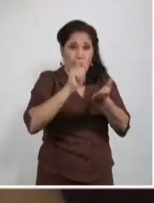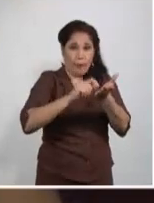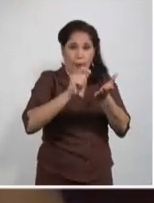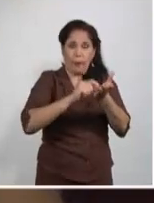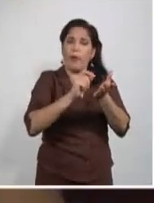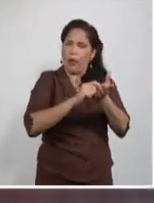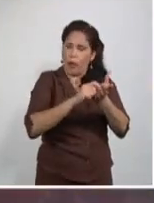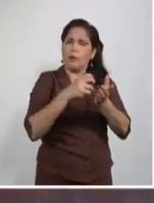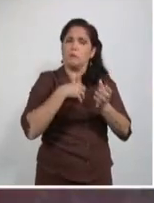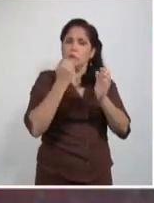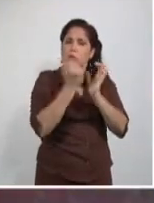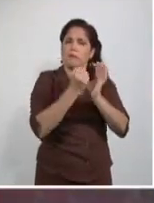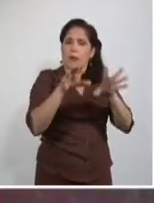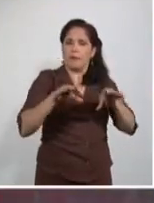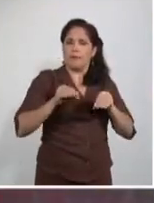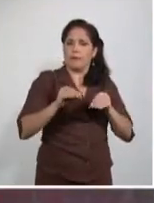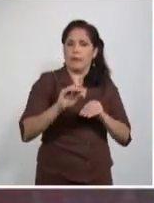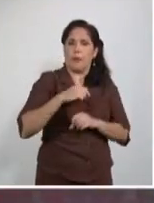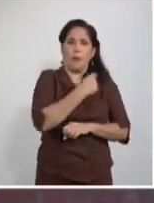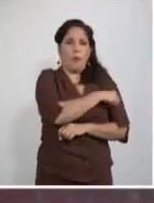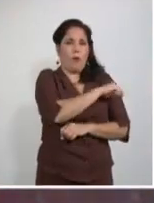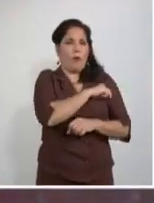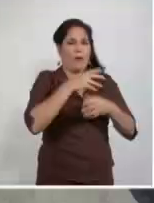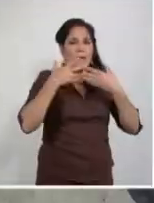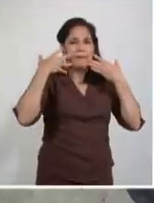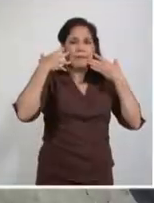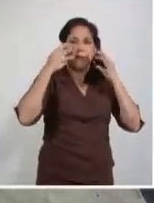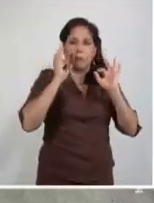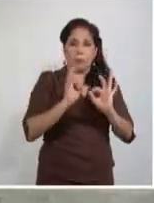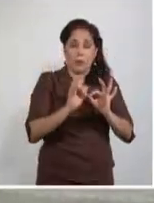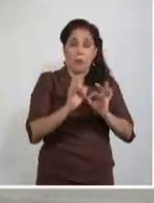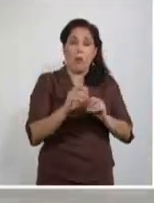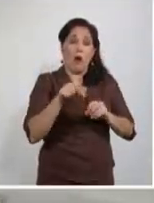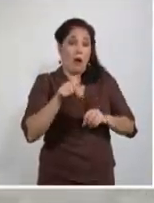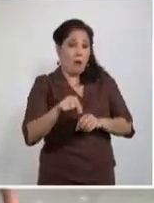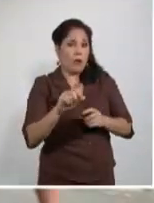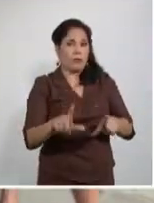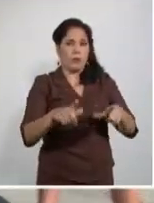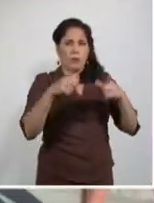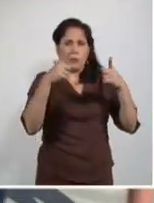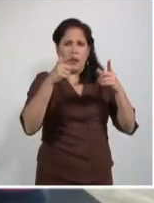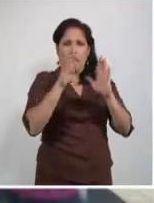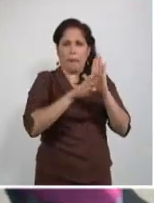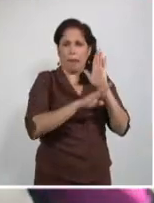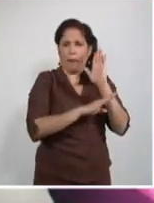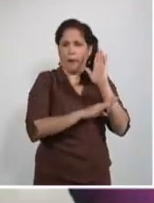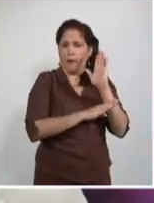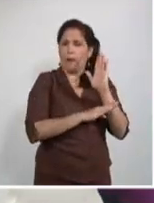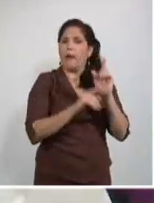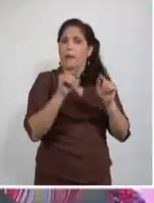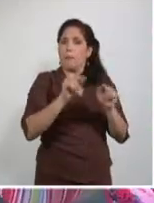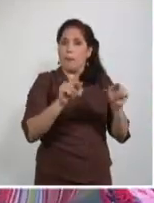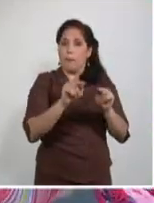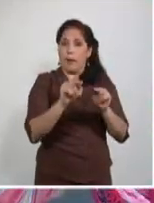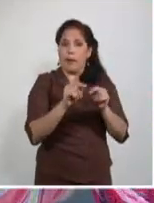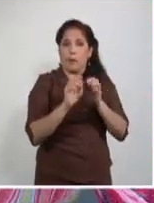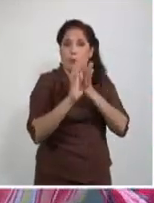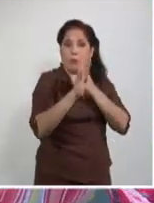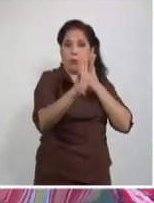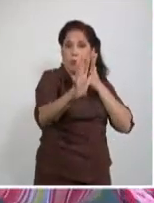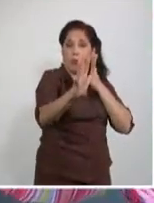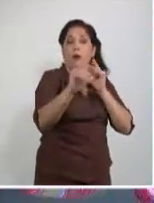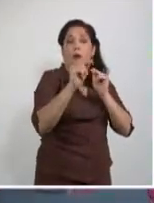tiene una acertada respuesta. No obstante, la novedad se impone ahora el cumplimiento de las medidas para contrarrestar la expansión del